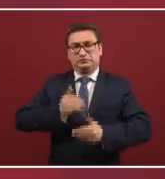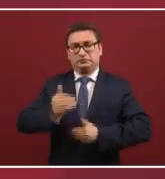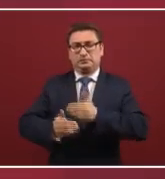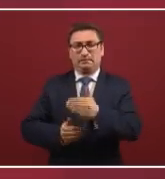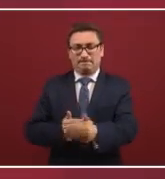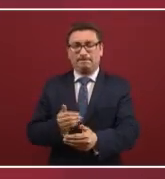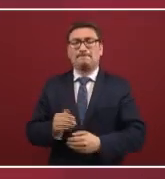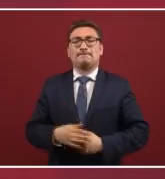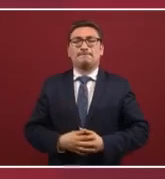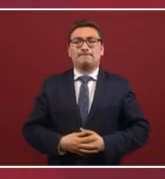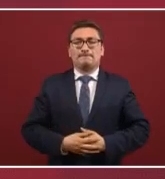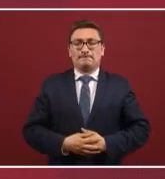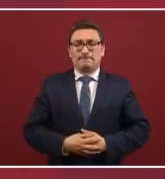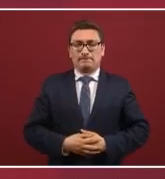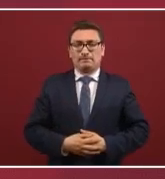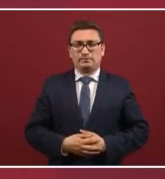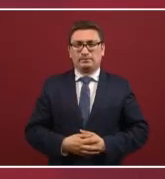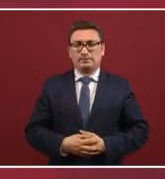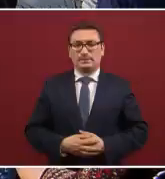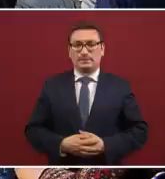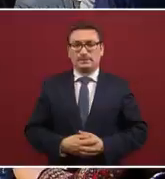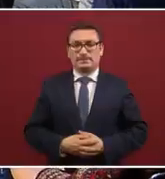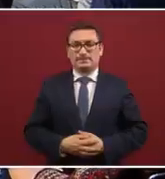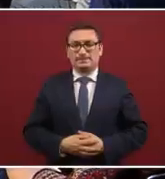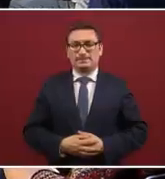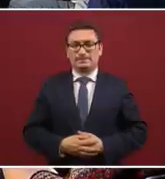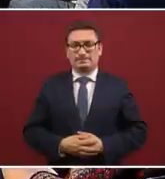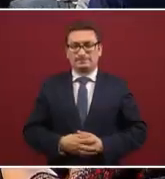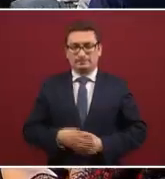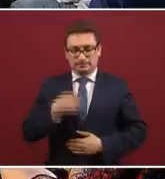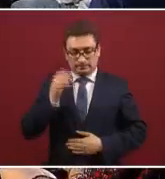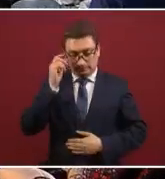está atendiendo.